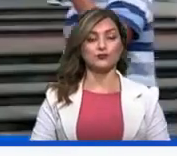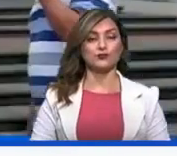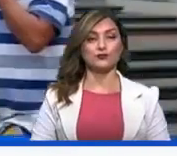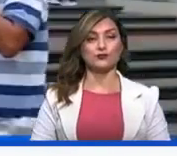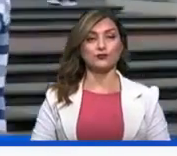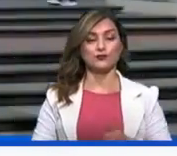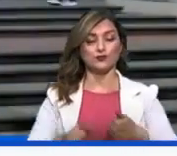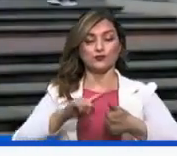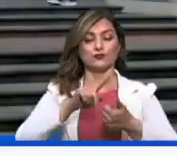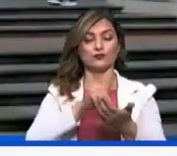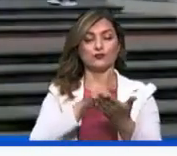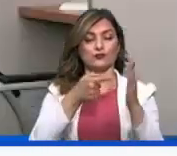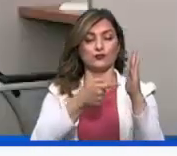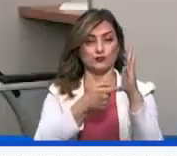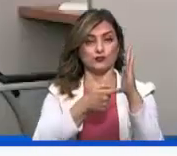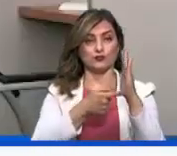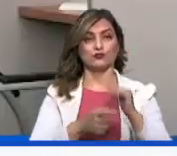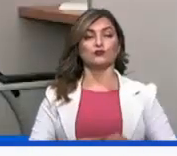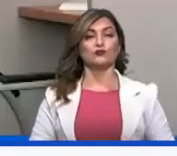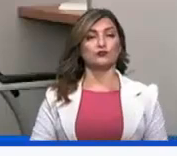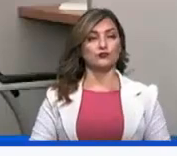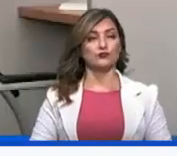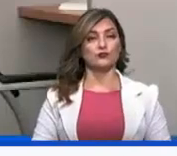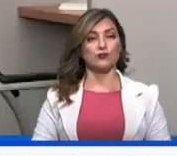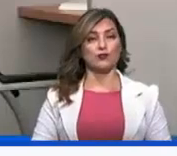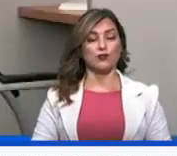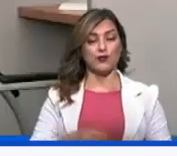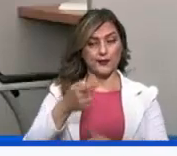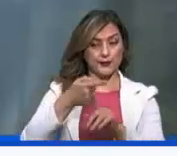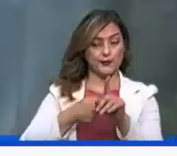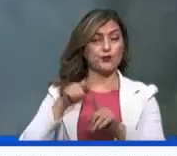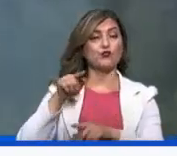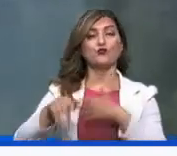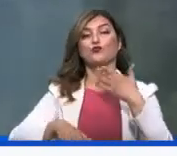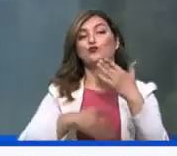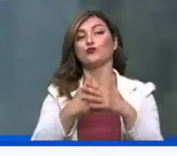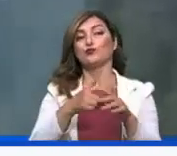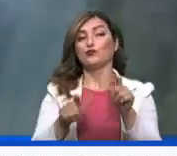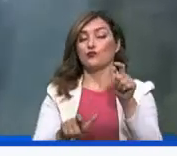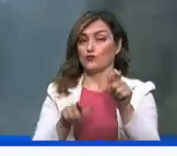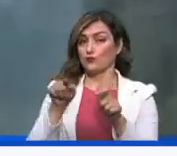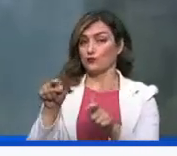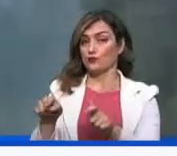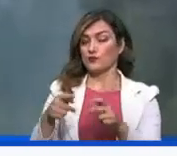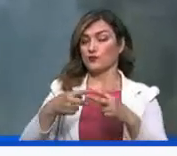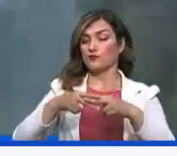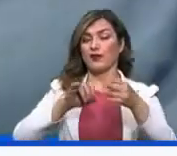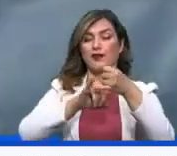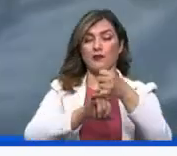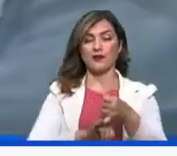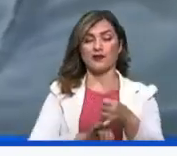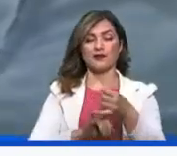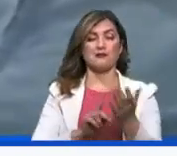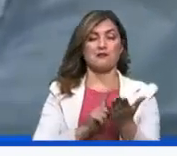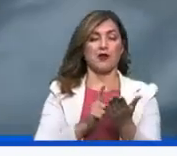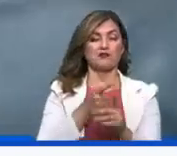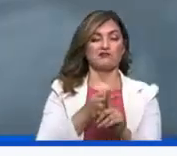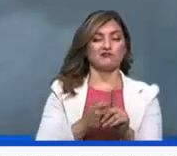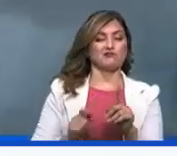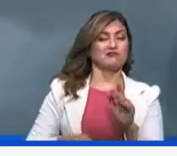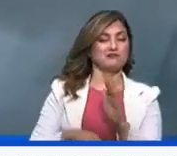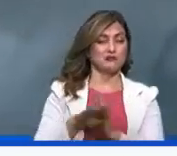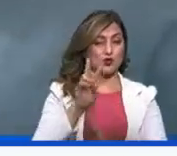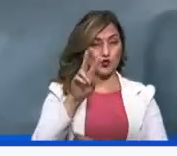de ellos, el pago del impuesto a la renta. Así, desde este mes, todos aquellos que están bajo relación de dependencia y que ganan más